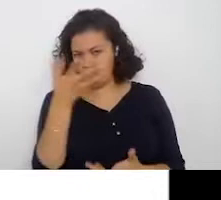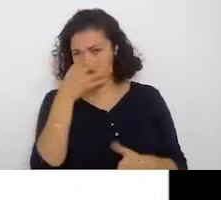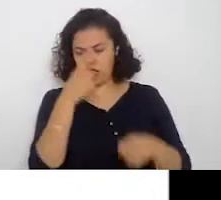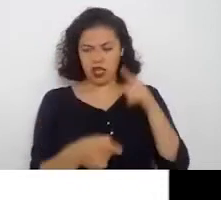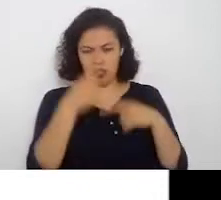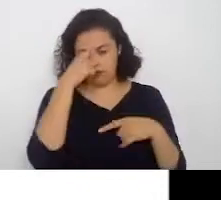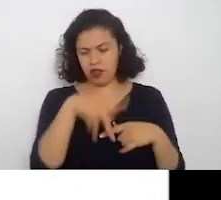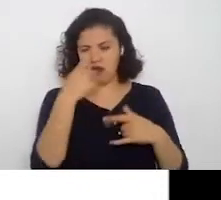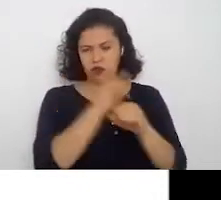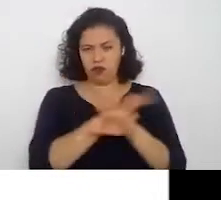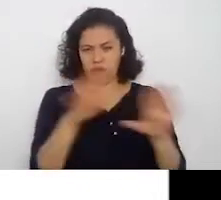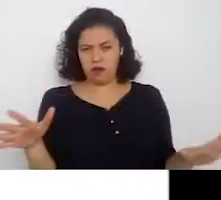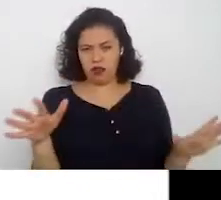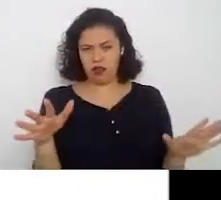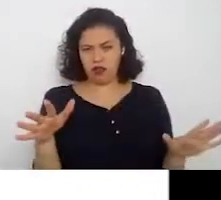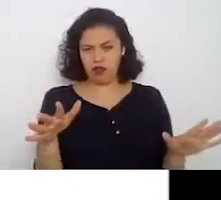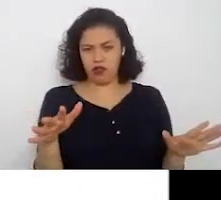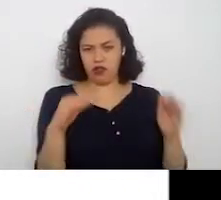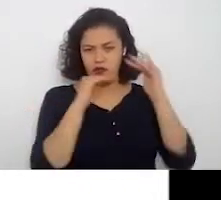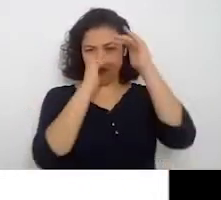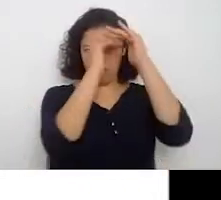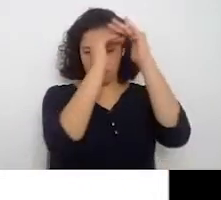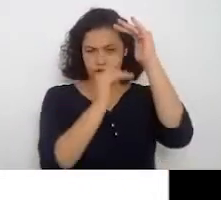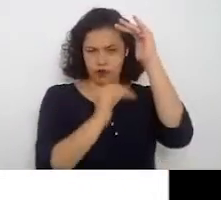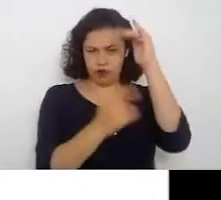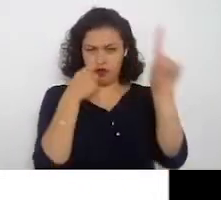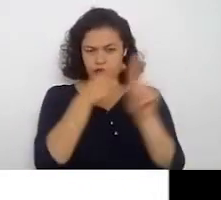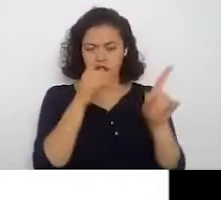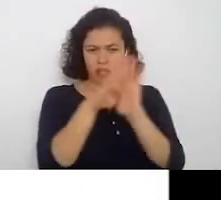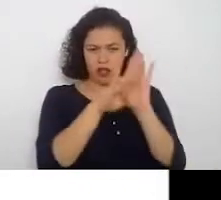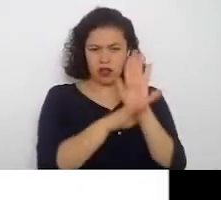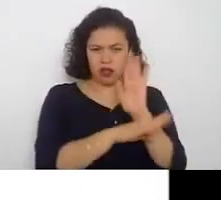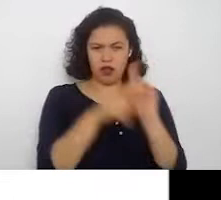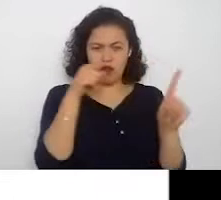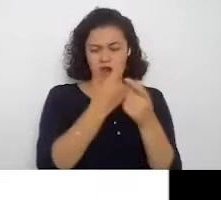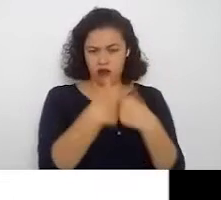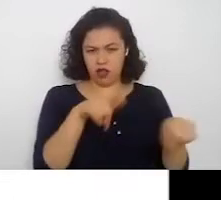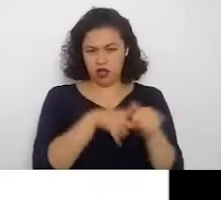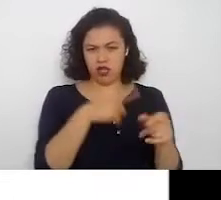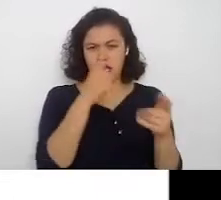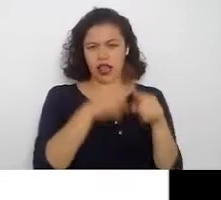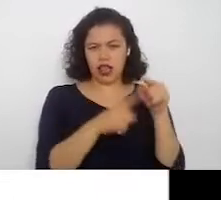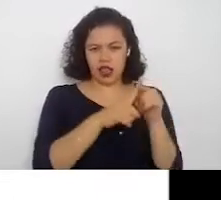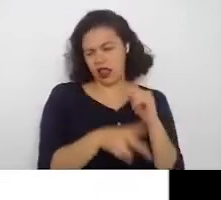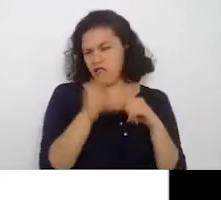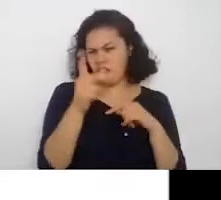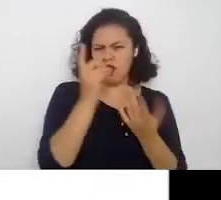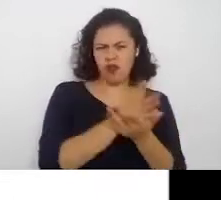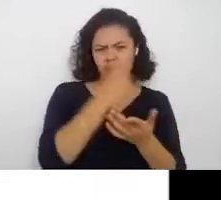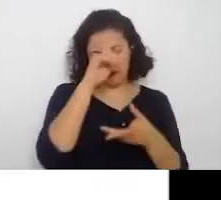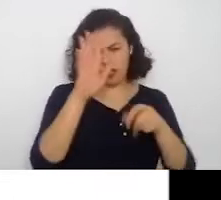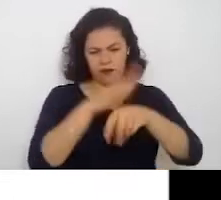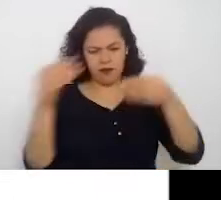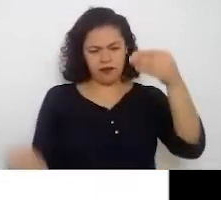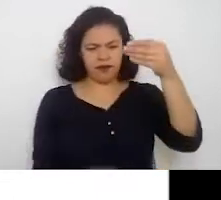de sus estatutos, de su objeto social, simplemente adicionen estas cláusulas